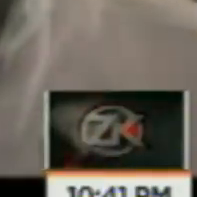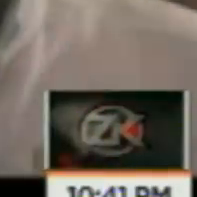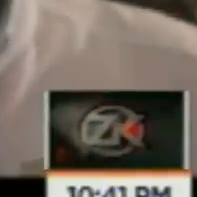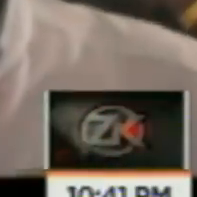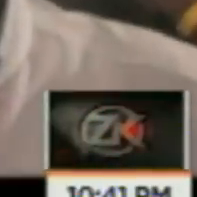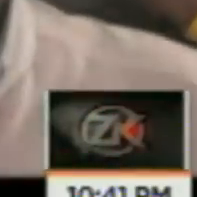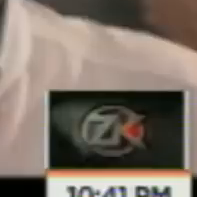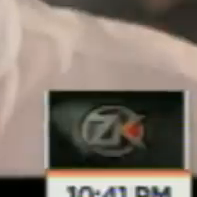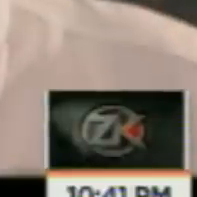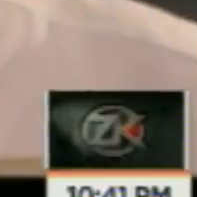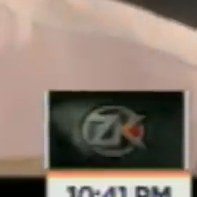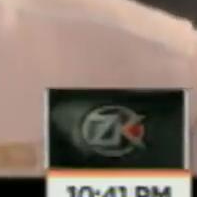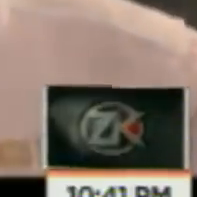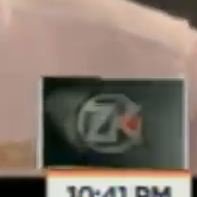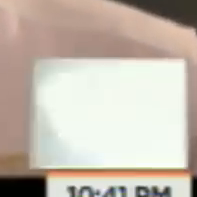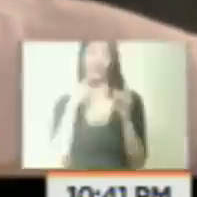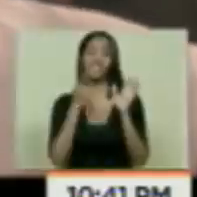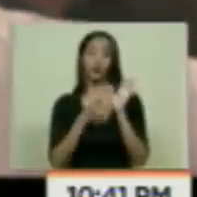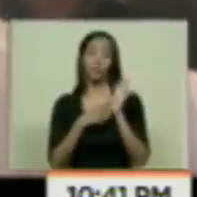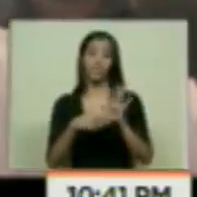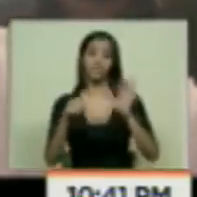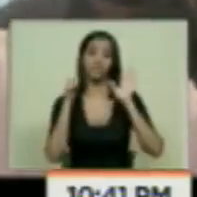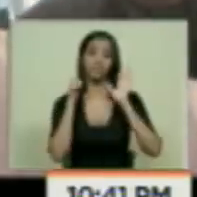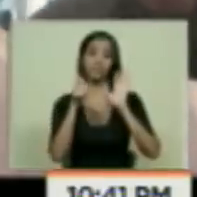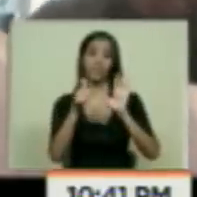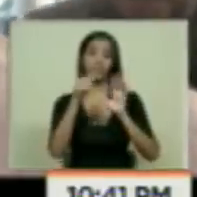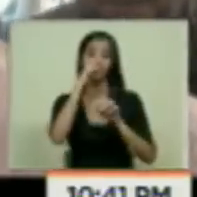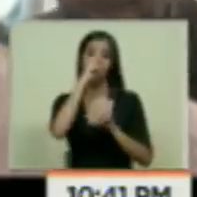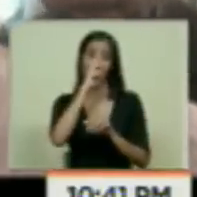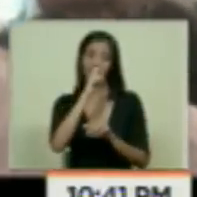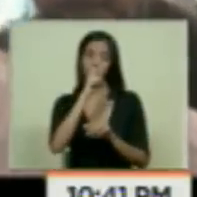perfecto, todo bien. Hoy se cumplen 6 años